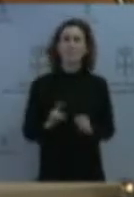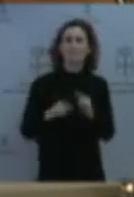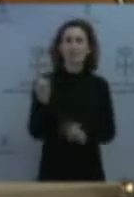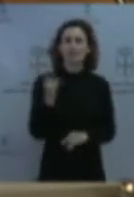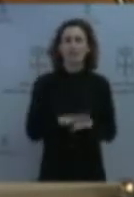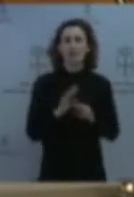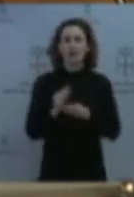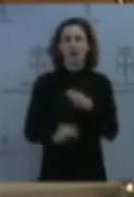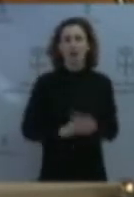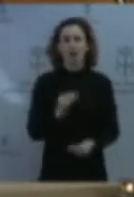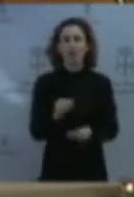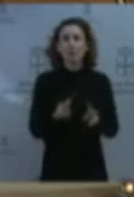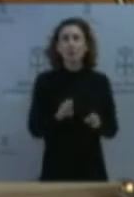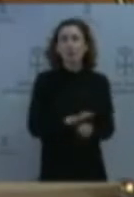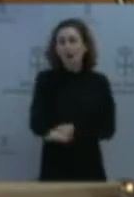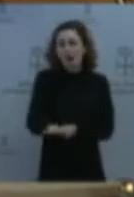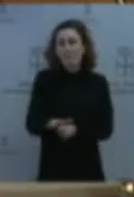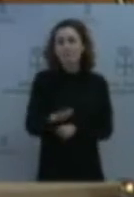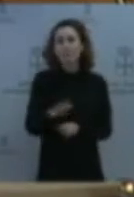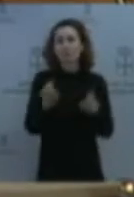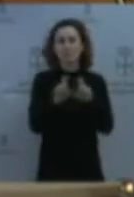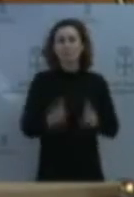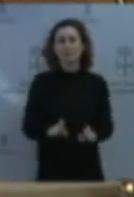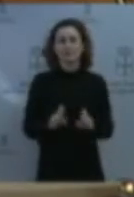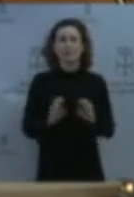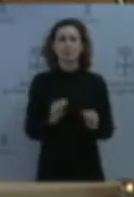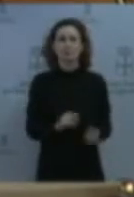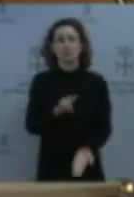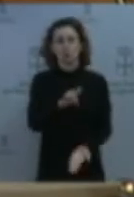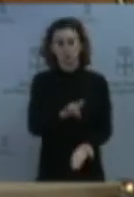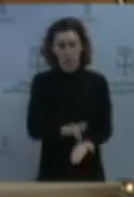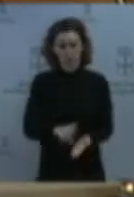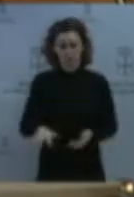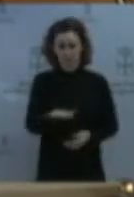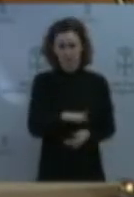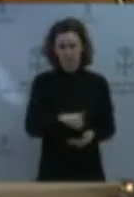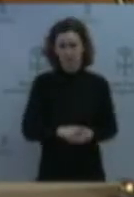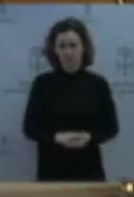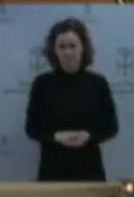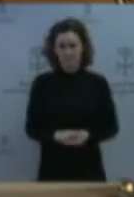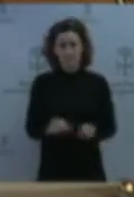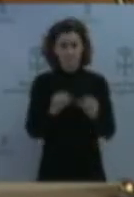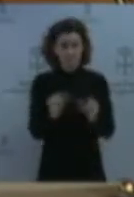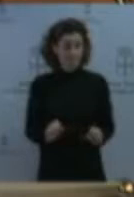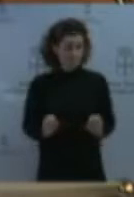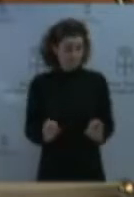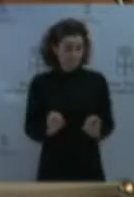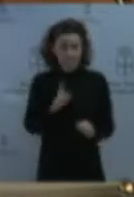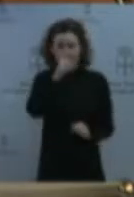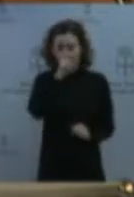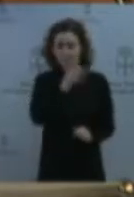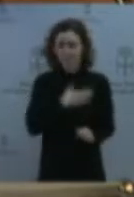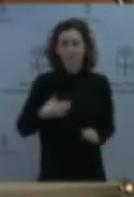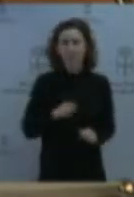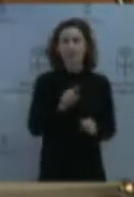empresarial que se está proponiendo para ese espacio, ¿no? De la misma forma, queremos recordar que la Ley 1/2001, de 6 de marzo de